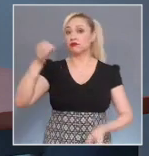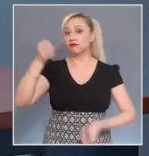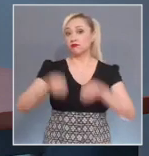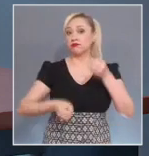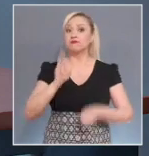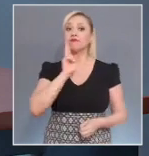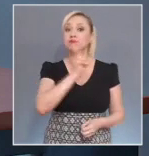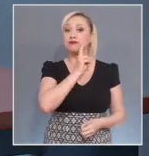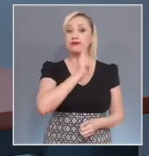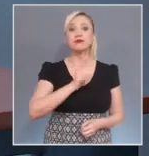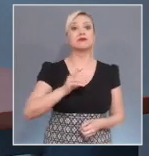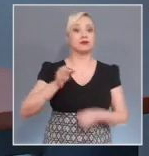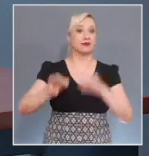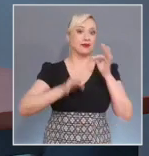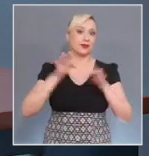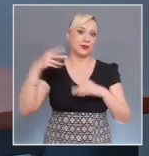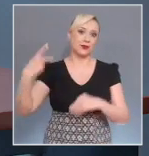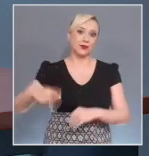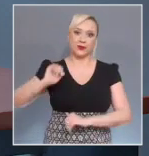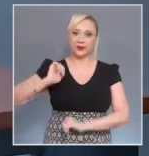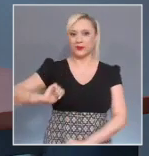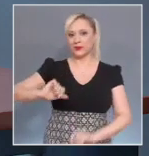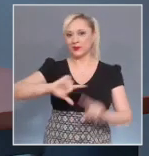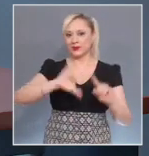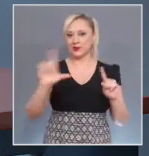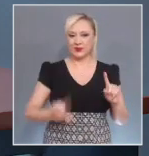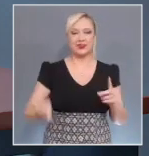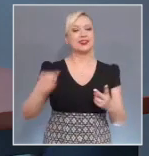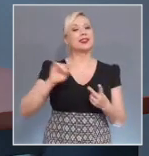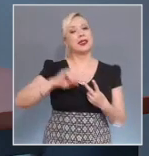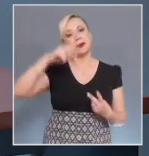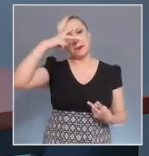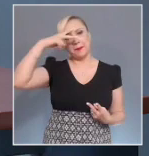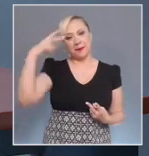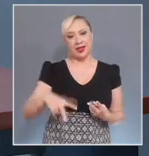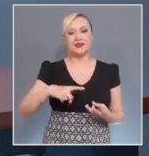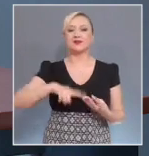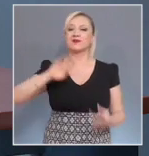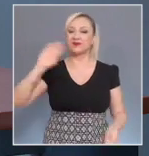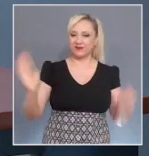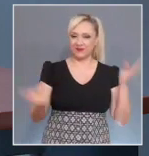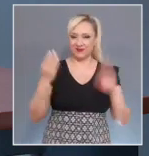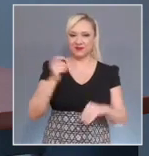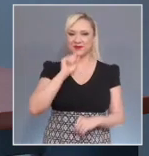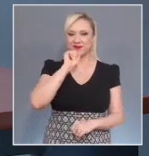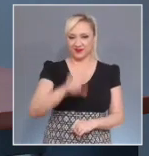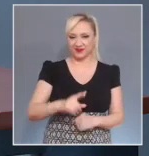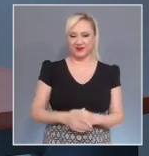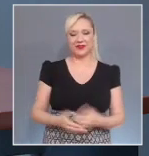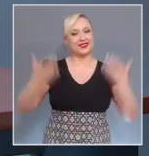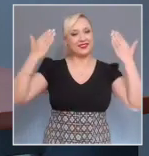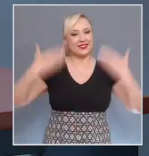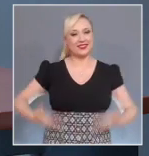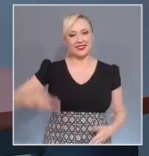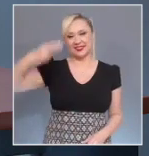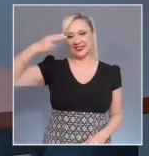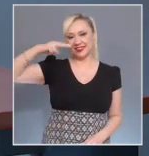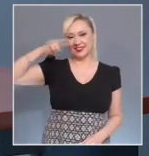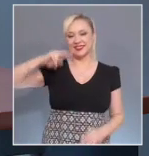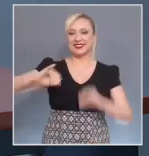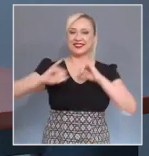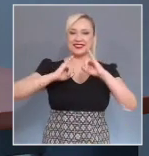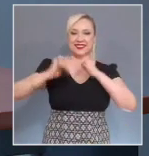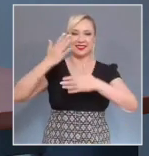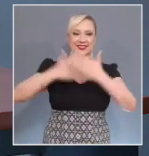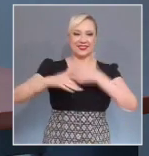dentro del Poder Judicial de la Federación y, por supuesto, en el territorio nacional. Damos la bienvenida a Nidia Díaz, quien nos acompaña en la interpretación en